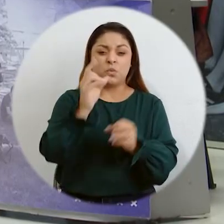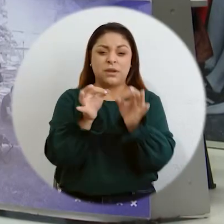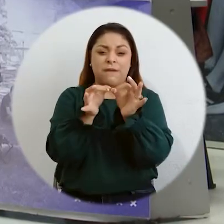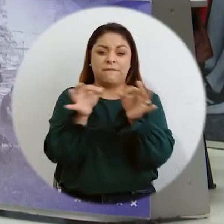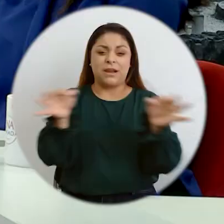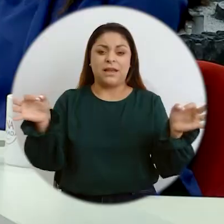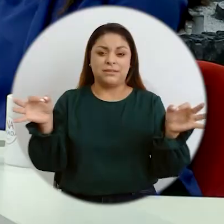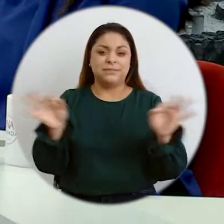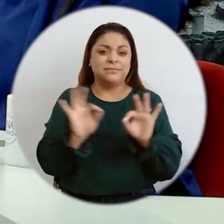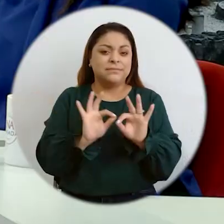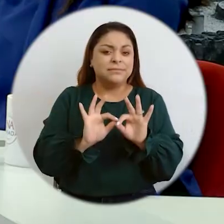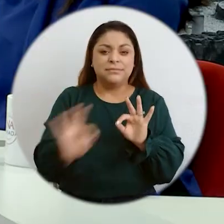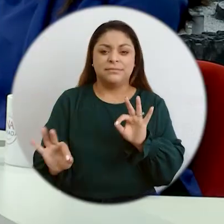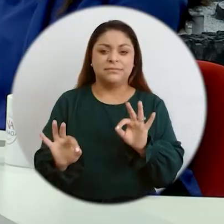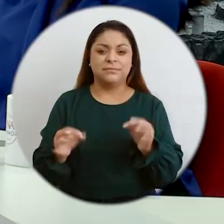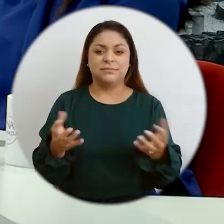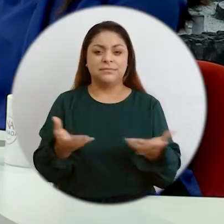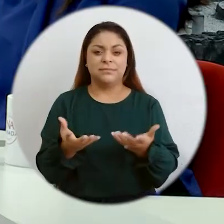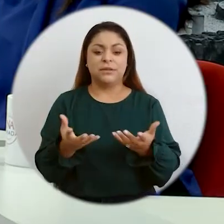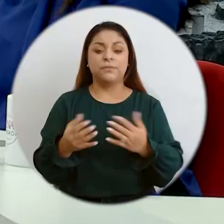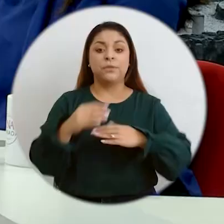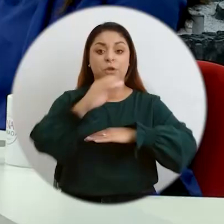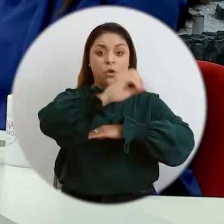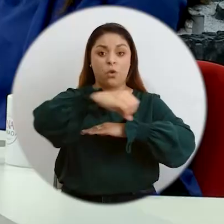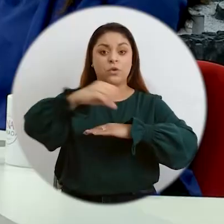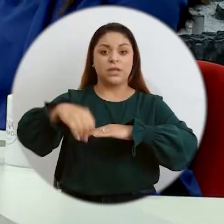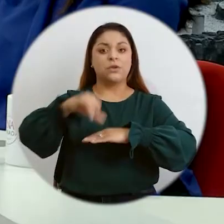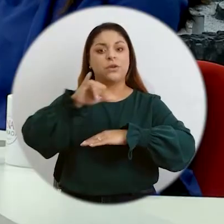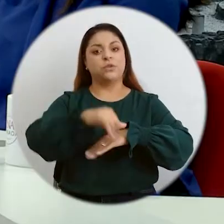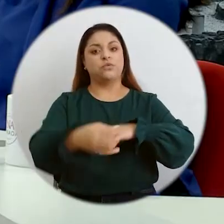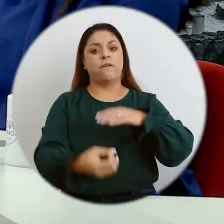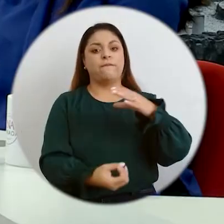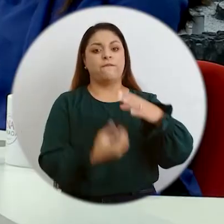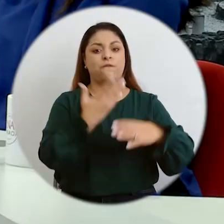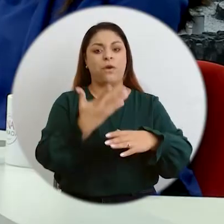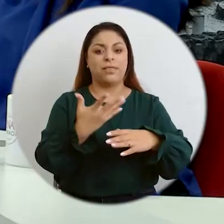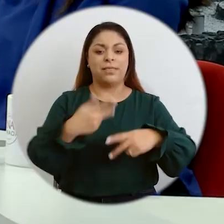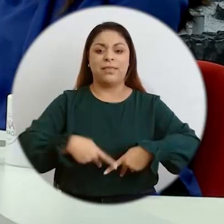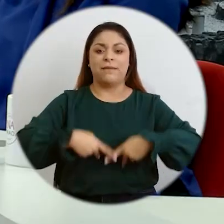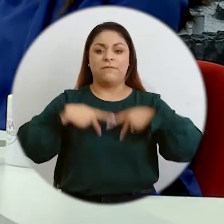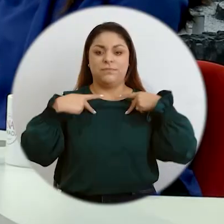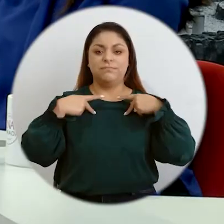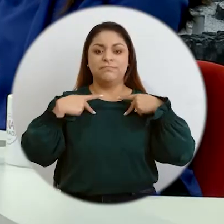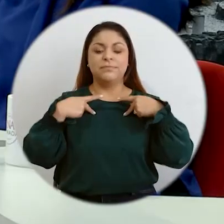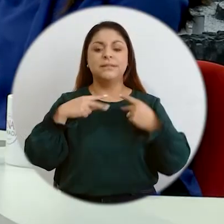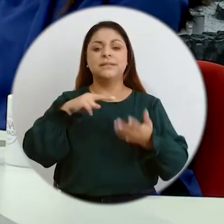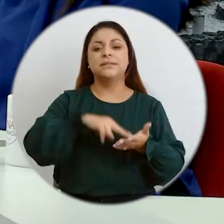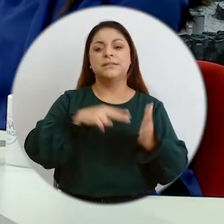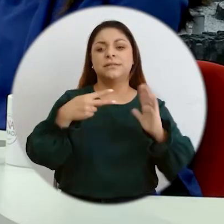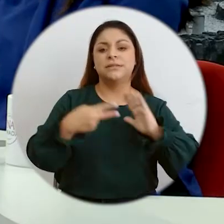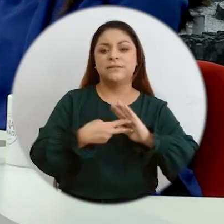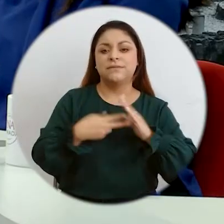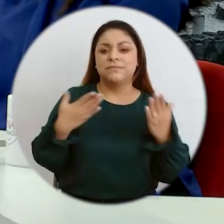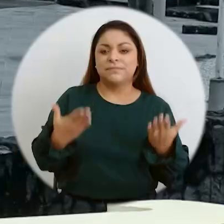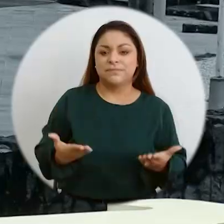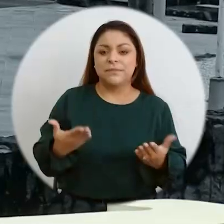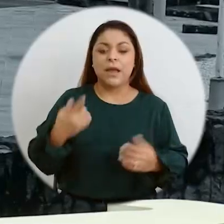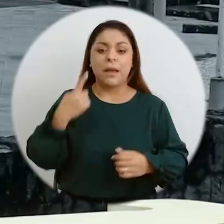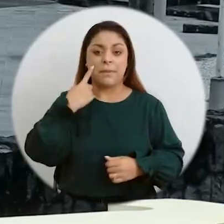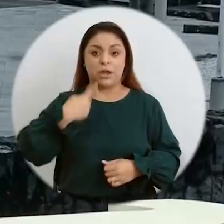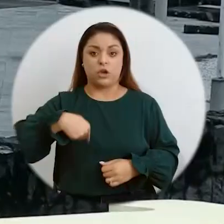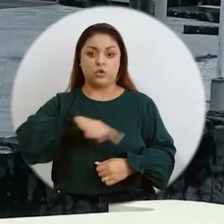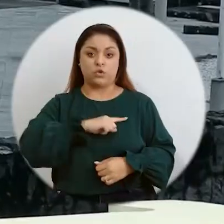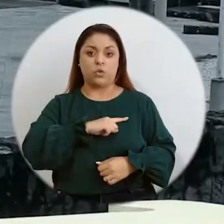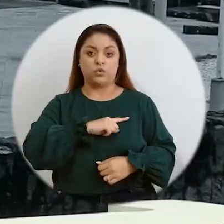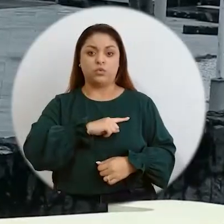frase bastante simple es: los océanos son fuente de vida. Y eso significa que para nosotros